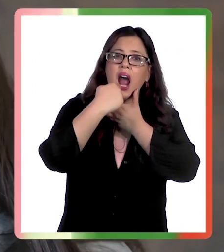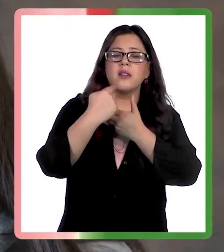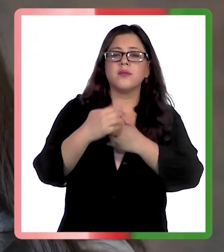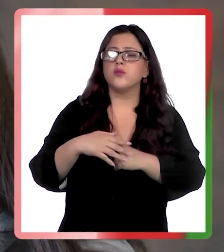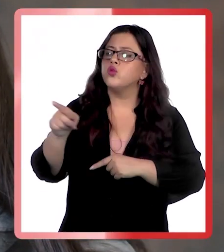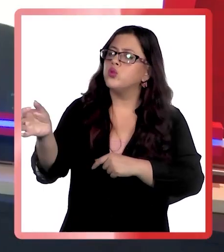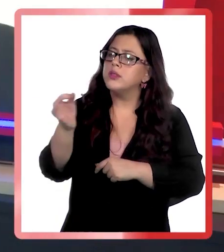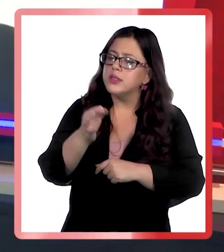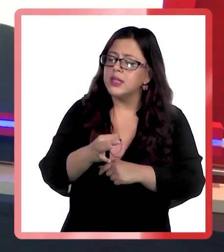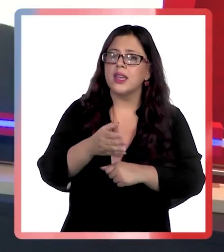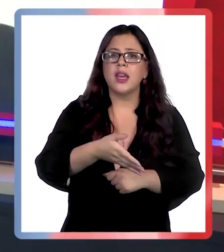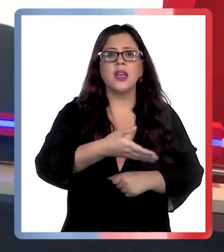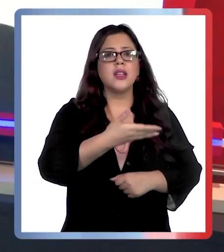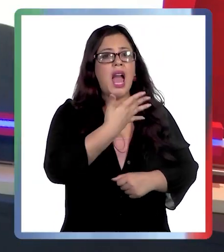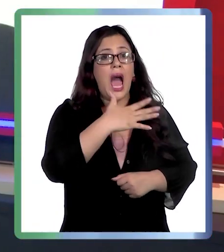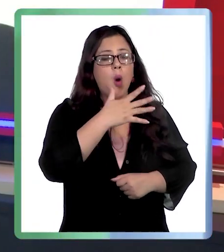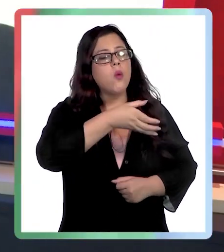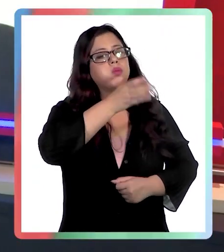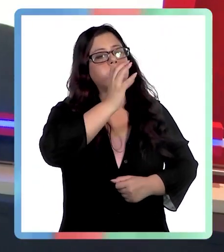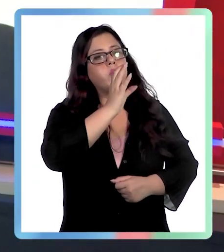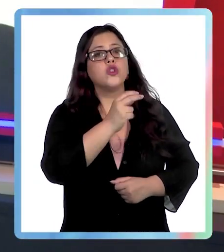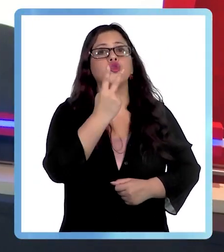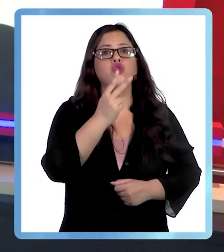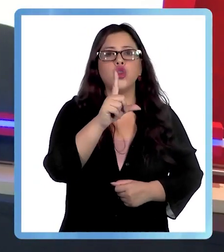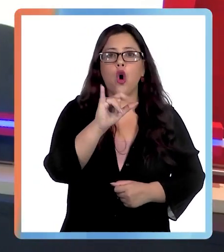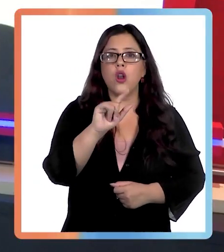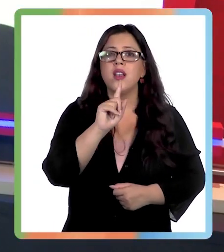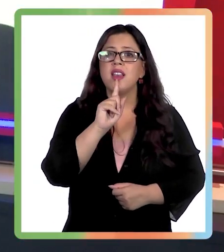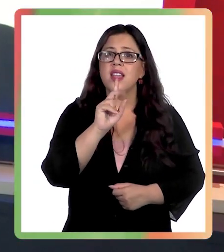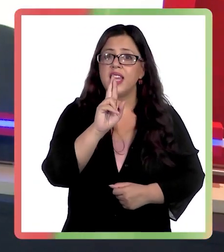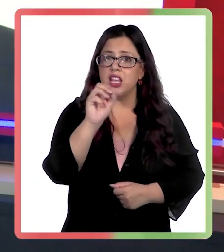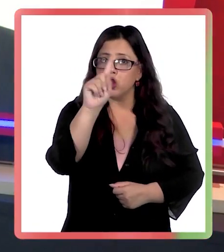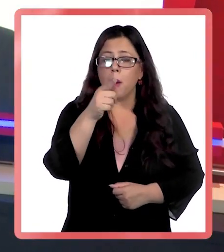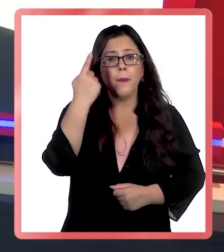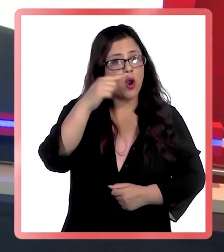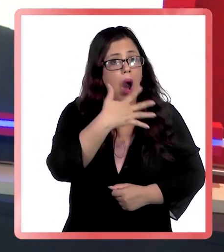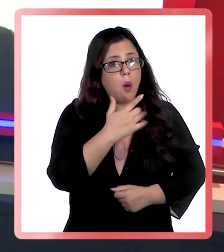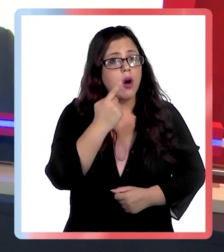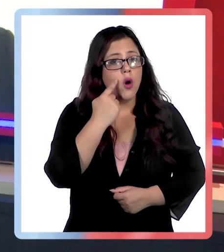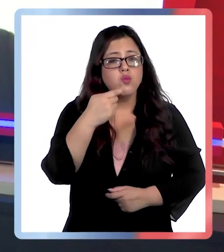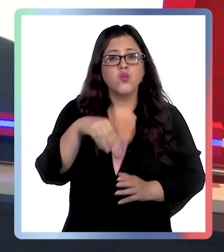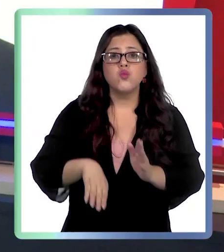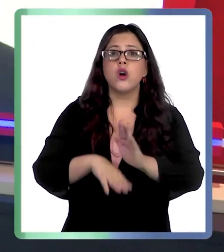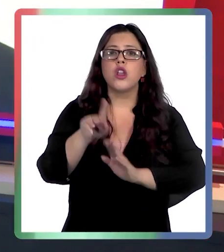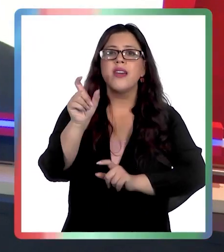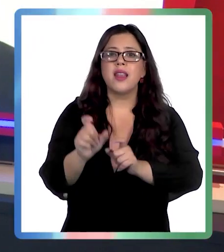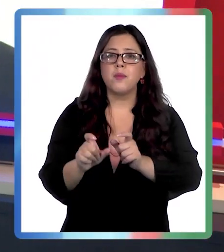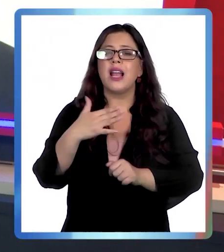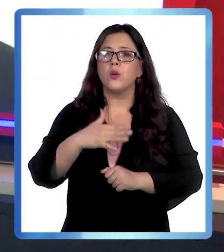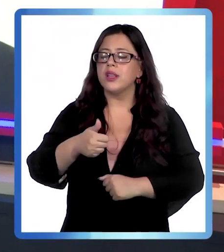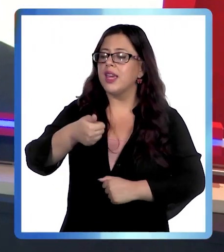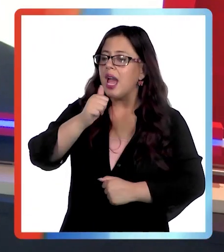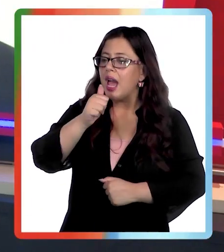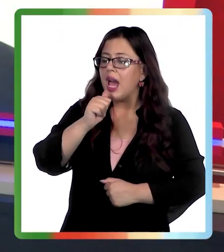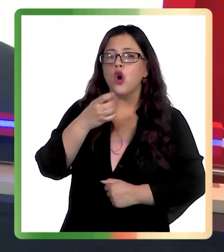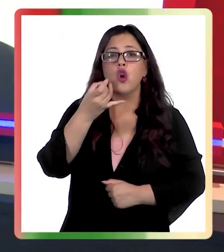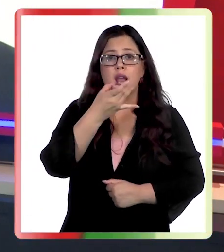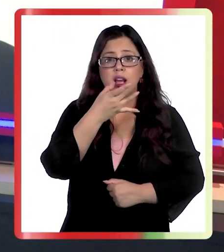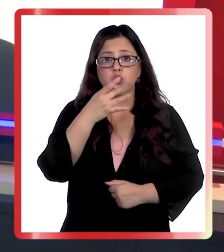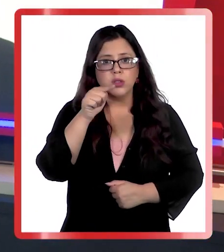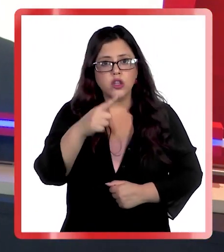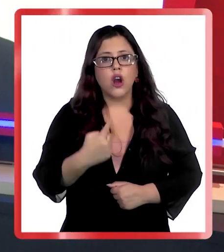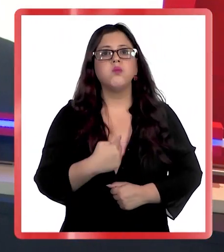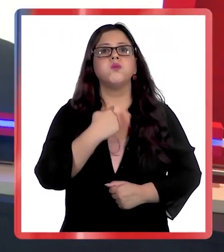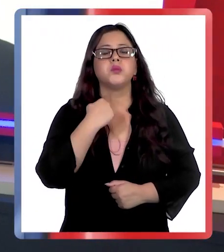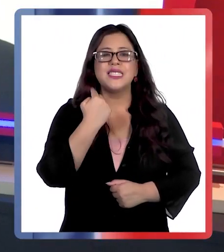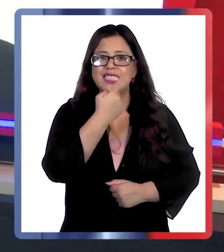intrabucal decías que hay que beber 2 litros de agua al día pero de agua porque ojo a la mayoría de las personas les gusta tomar bebidas